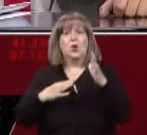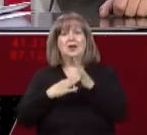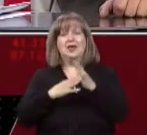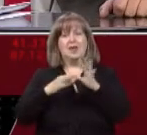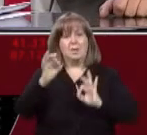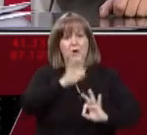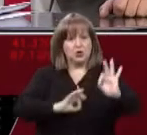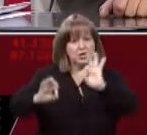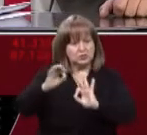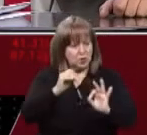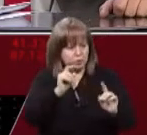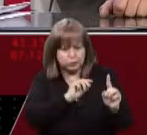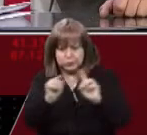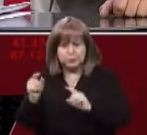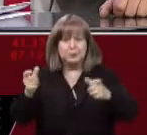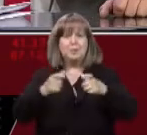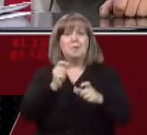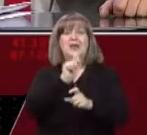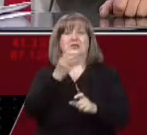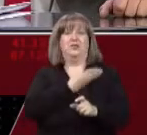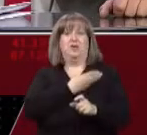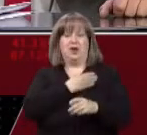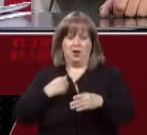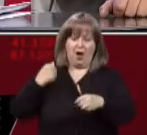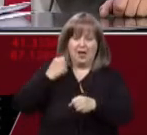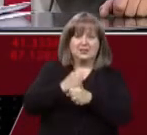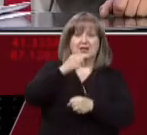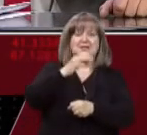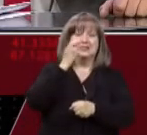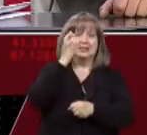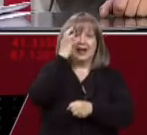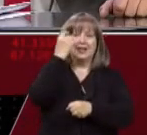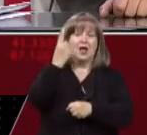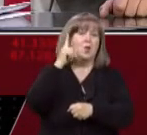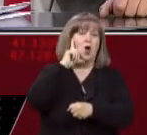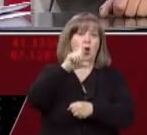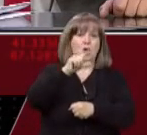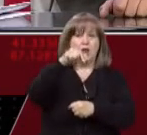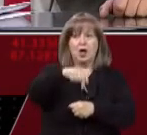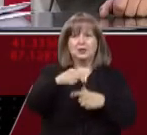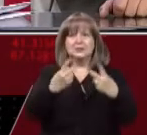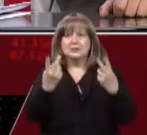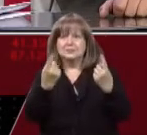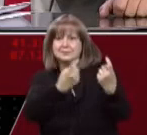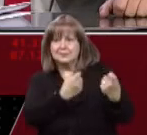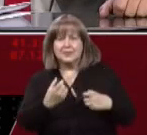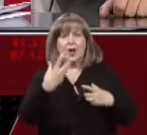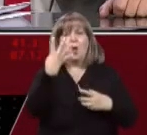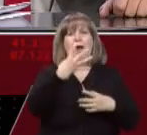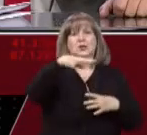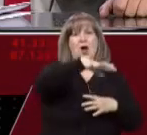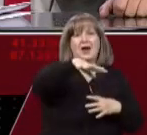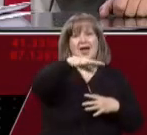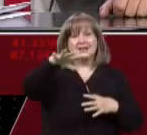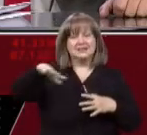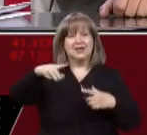proyecto. Hemos, desde febrero hasta el 31 de julio, hicimos toda la etapa de diagnóstico en 4 áreas centrales, que